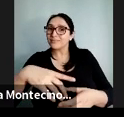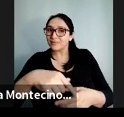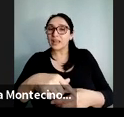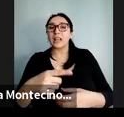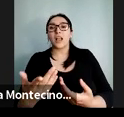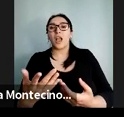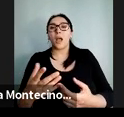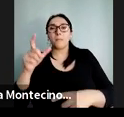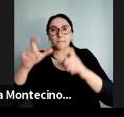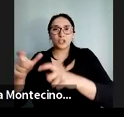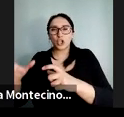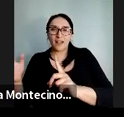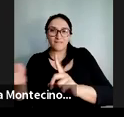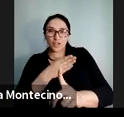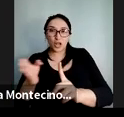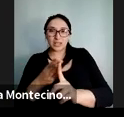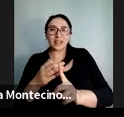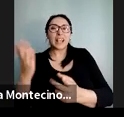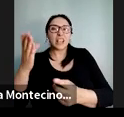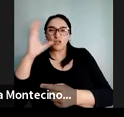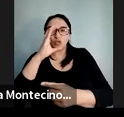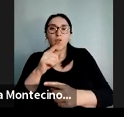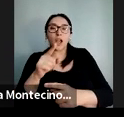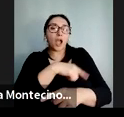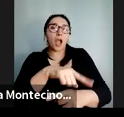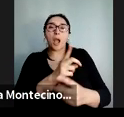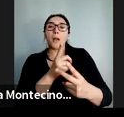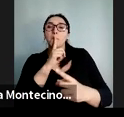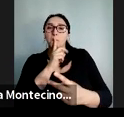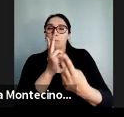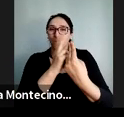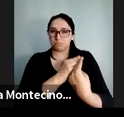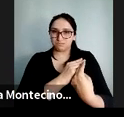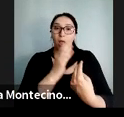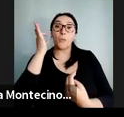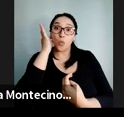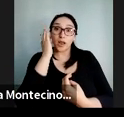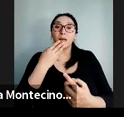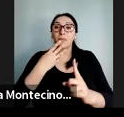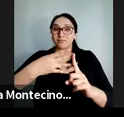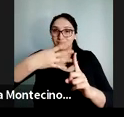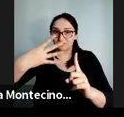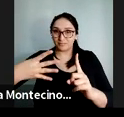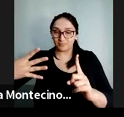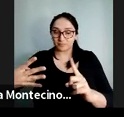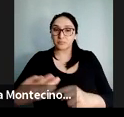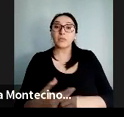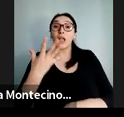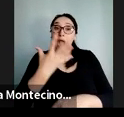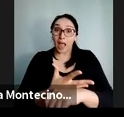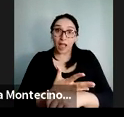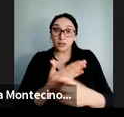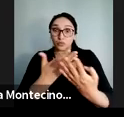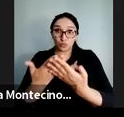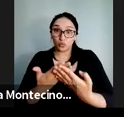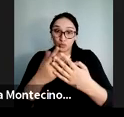estas manifestaciones de violencia lo que busca es silenciar, sobre todo a las mujeres. De hecho, hay estudios que muestran que